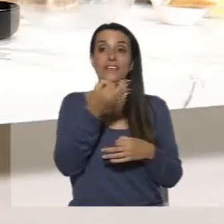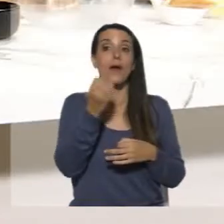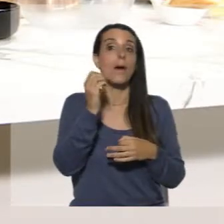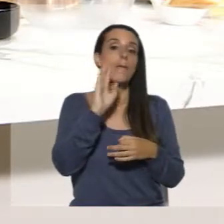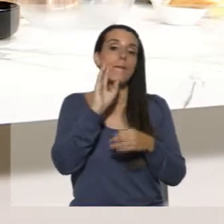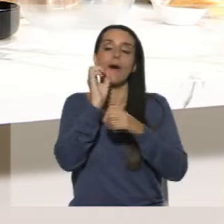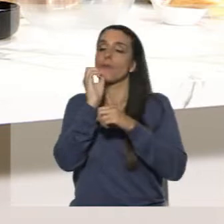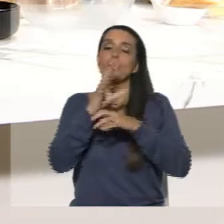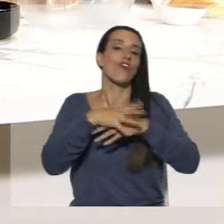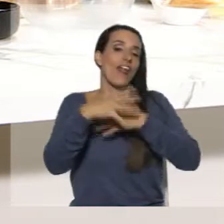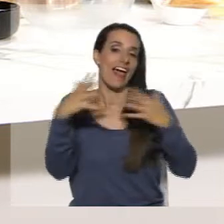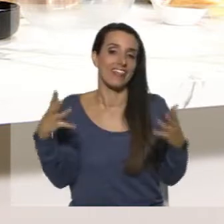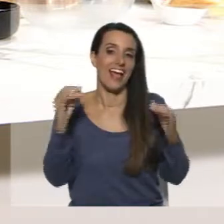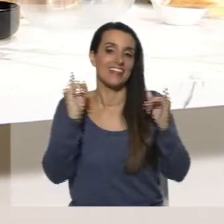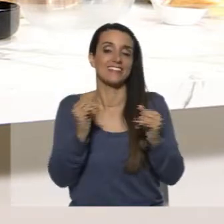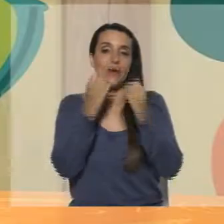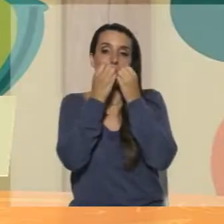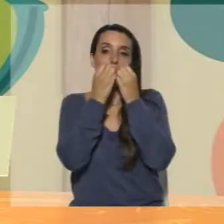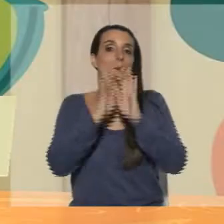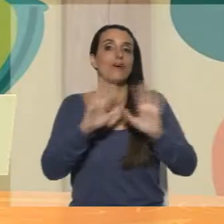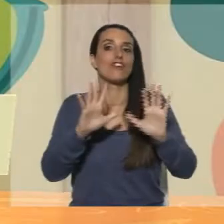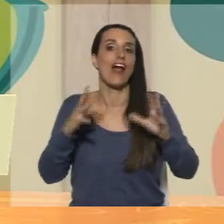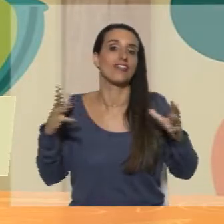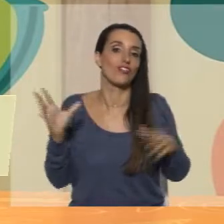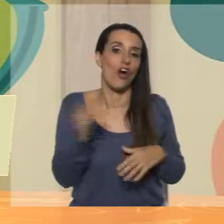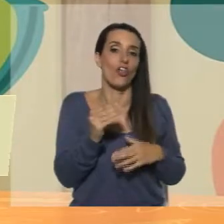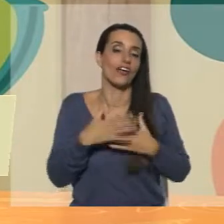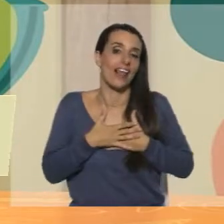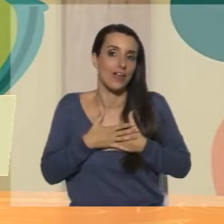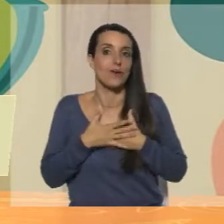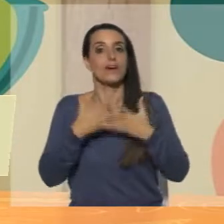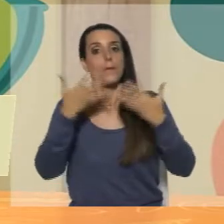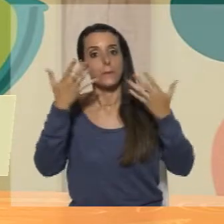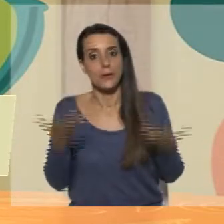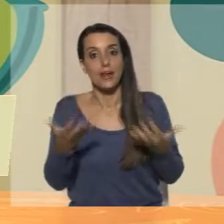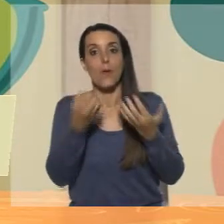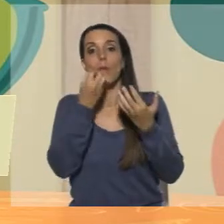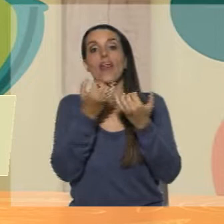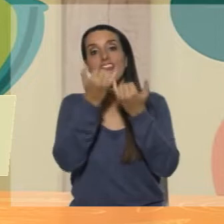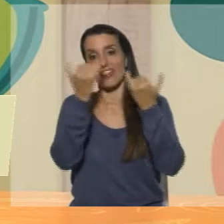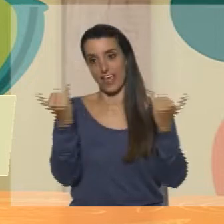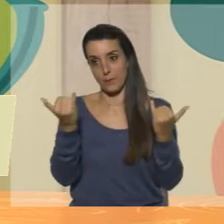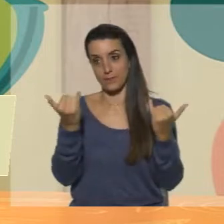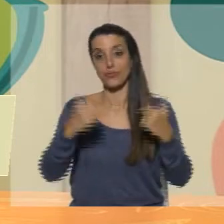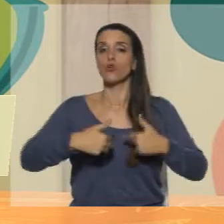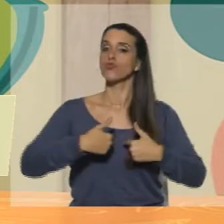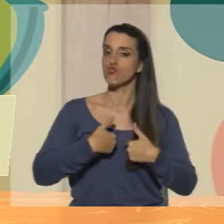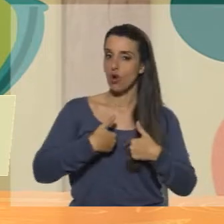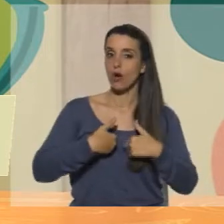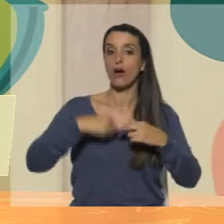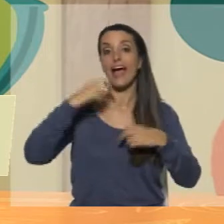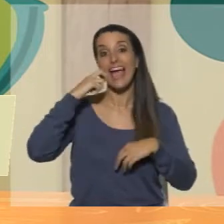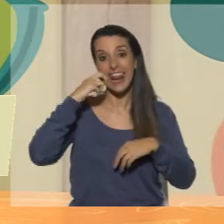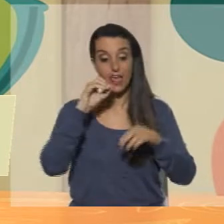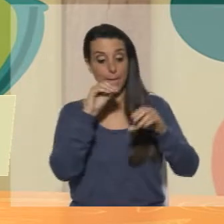beso grande a mi mamá también. Un beso gigante. La quiero mucho. Claro que sí. Buen día, esto para, mira, te están respondiendo. Yo relleno el pan de carne